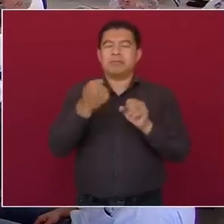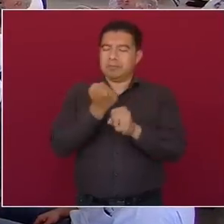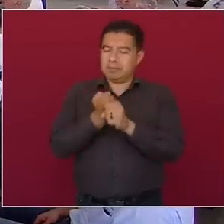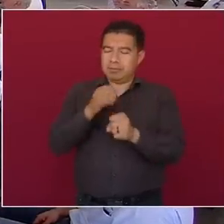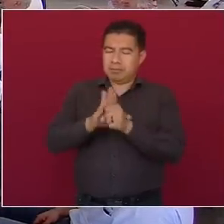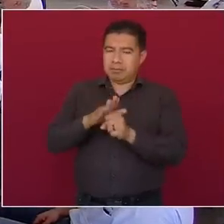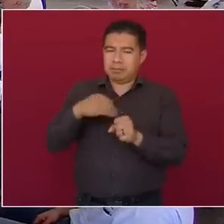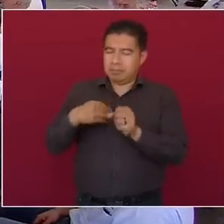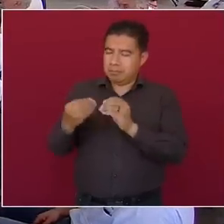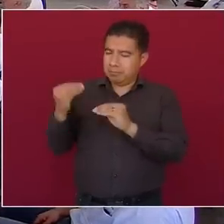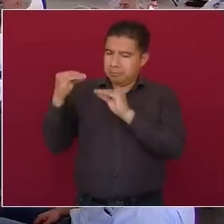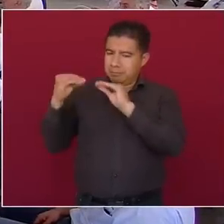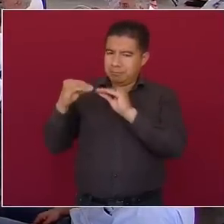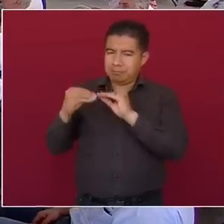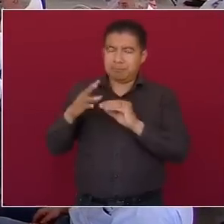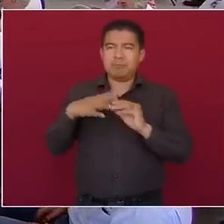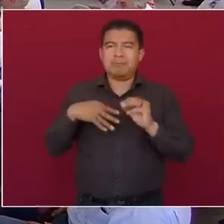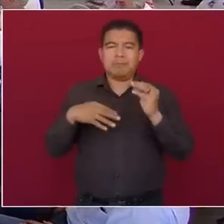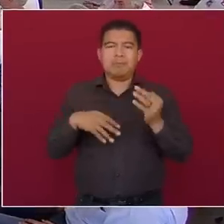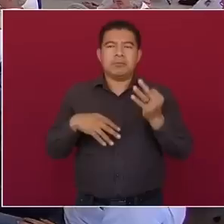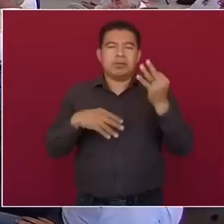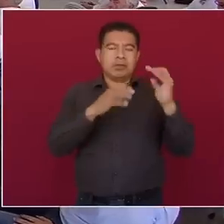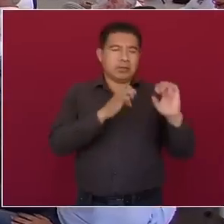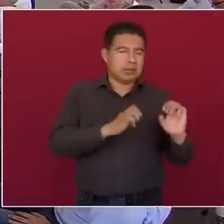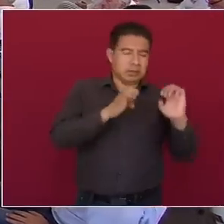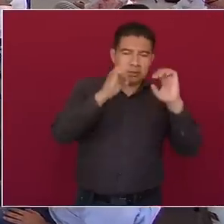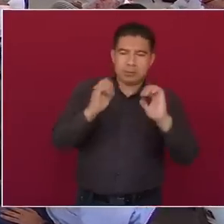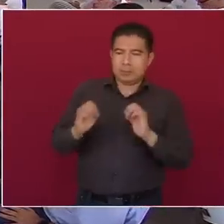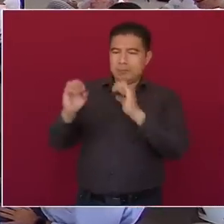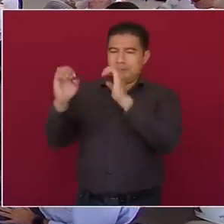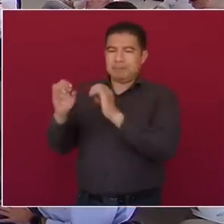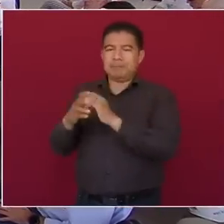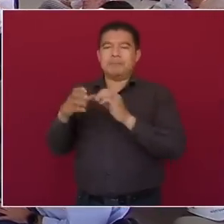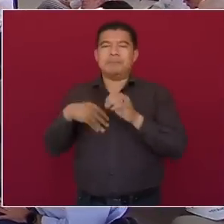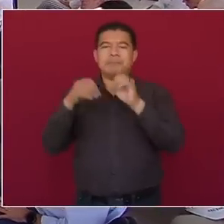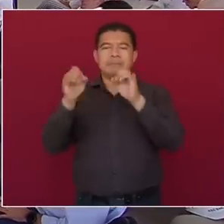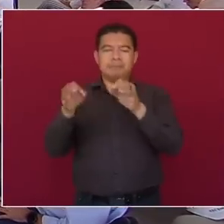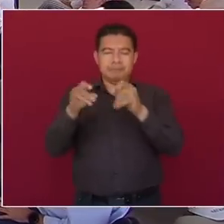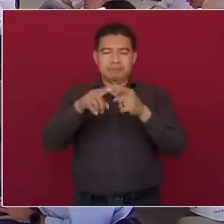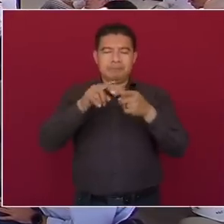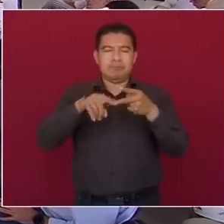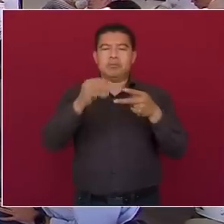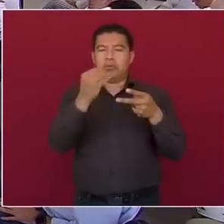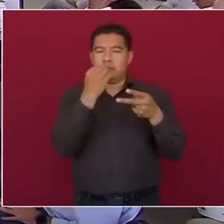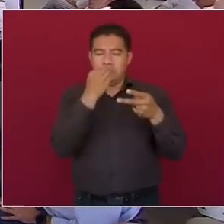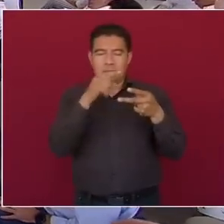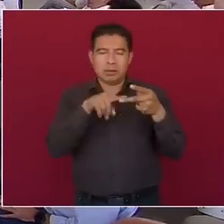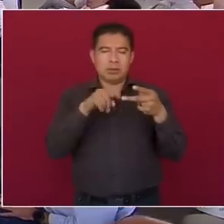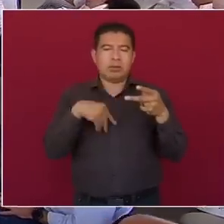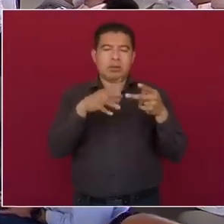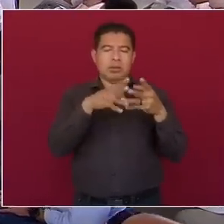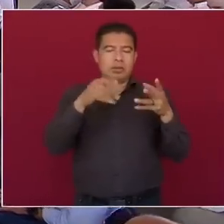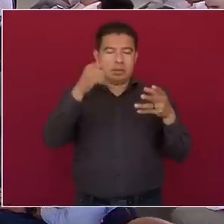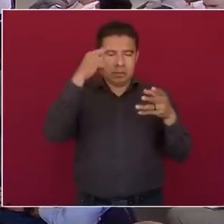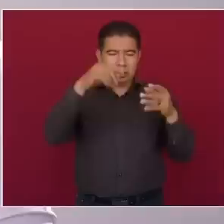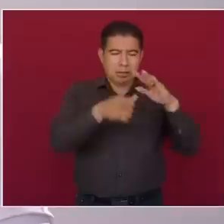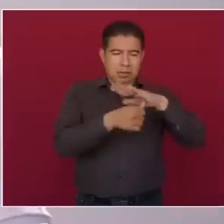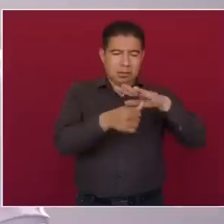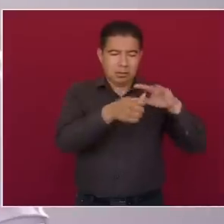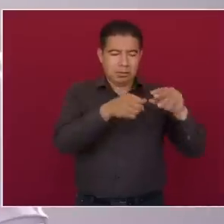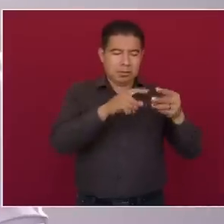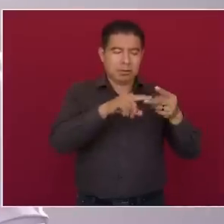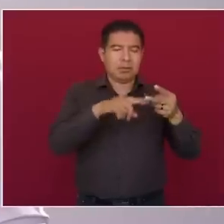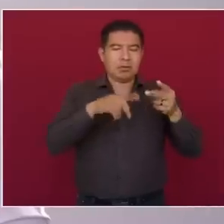que consta de los 3 edificios de las oficinas: el comedor, el edificio de telecomunicaciones,